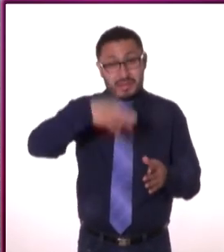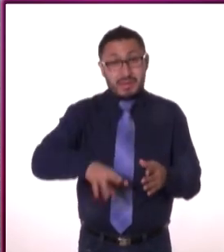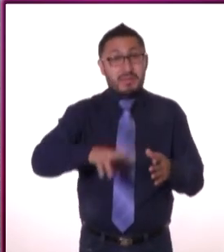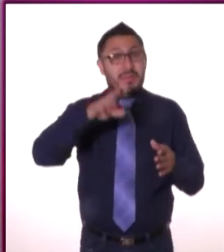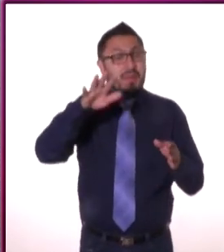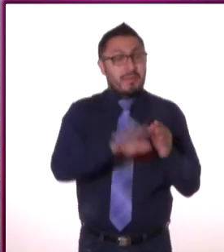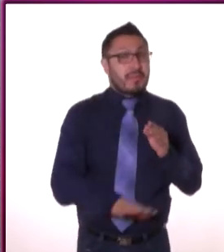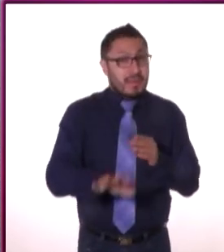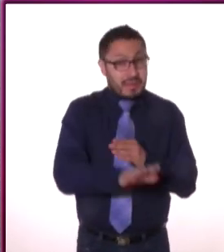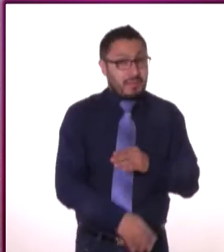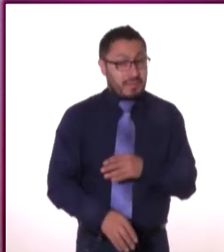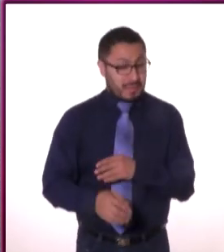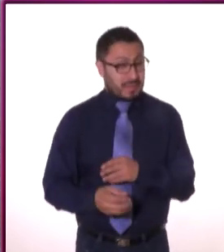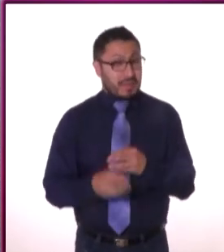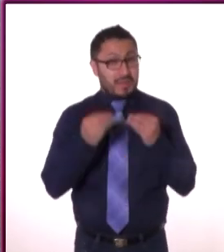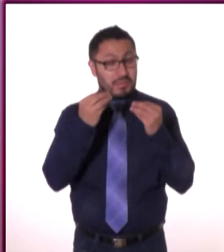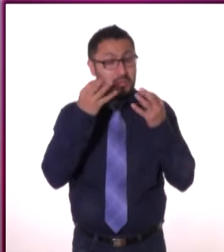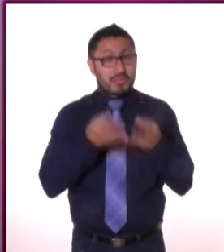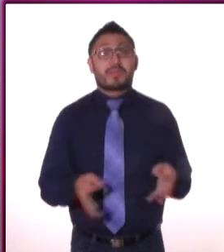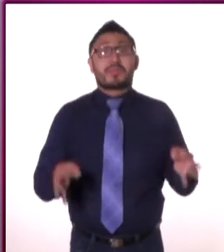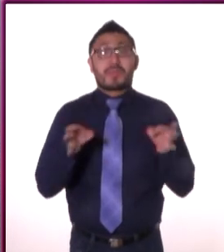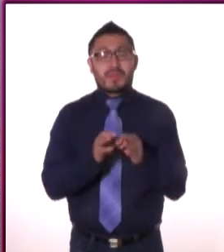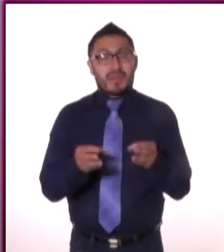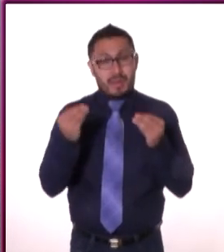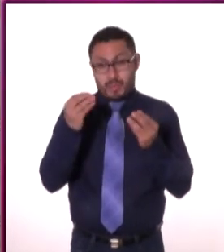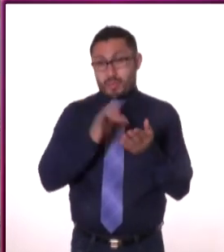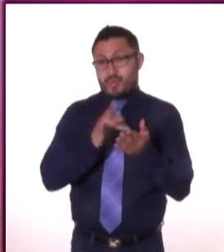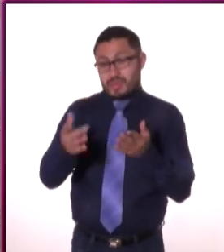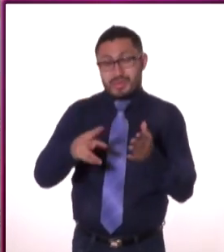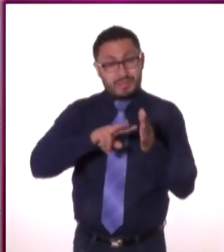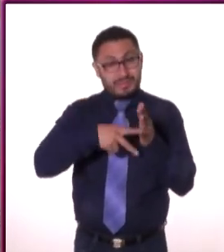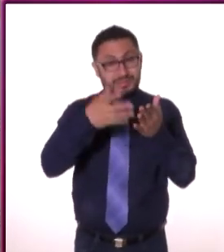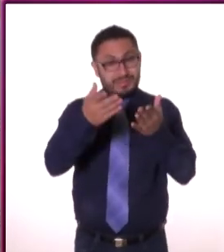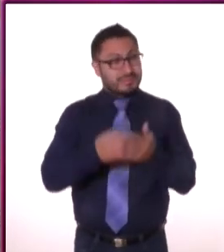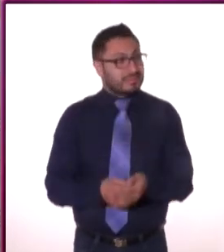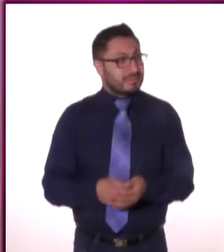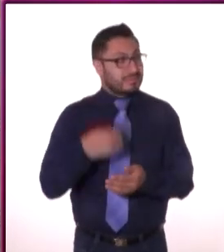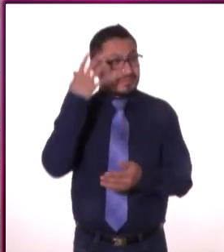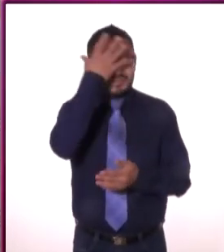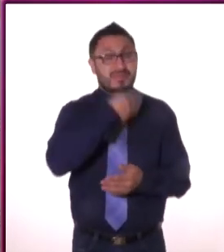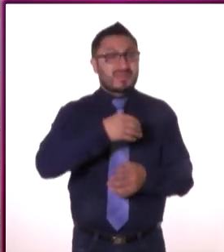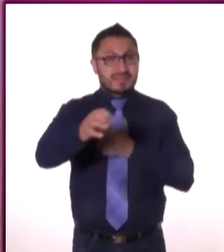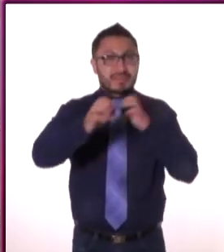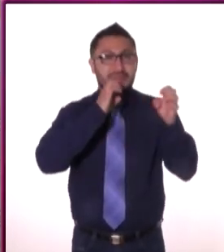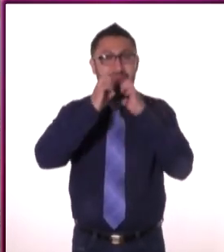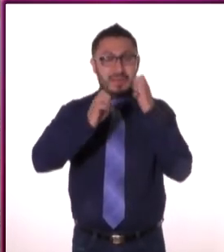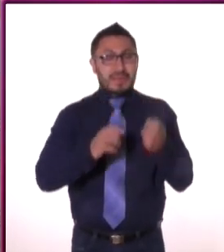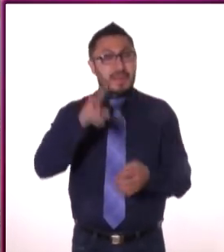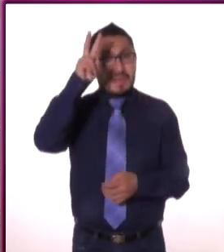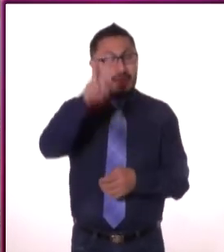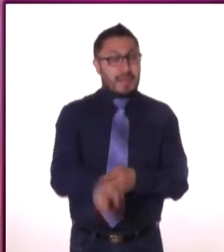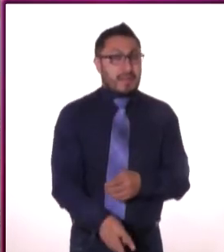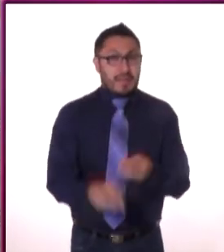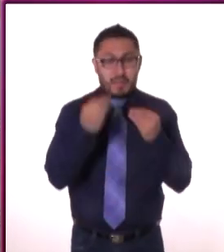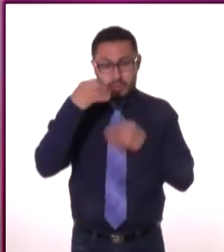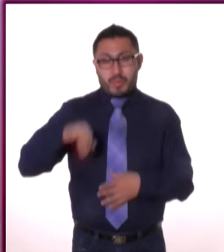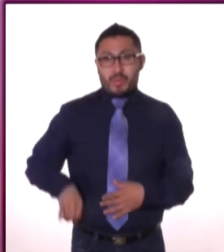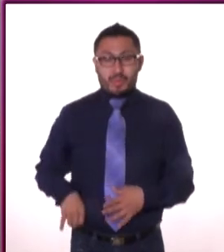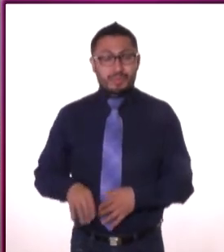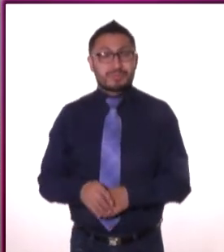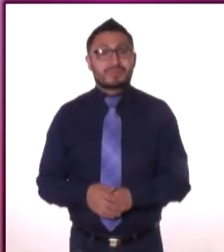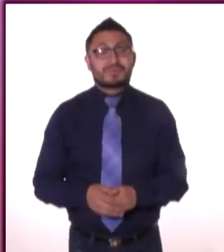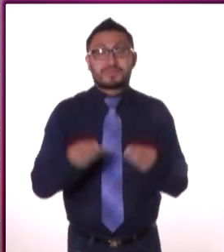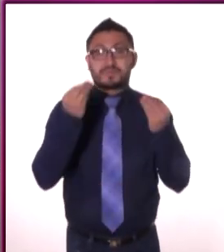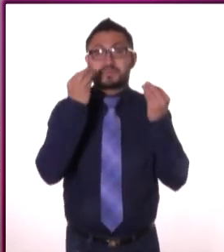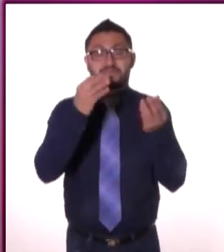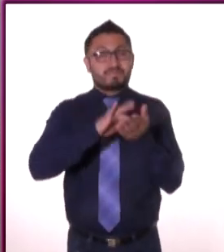tenga conocimientos básicos de matemáticas y de física. Es muy importante. Pues muchas gracias, arquitecto, por esta bonita entrevista, de verdad